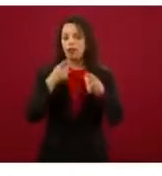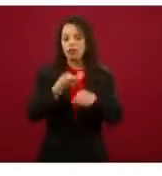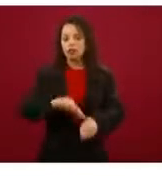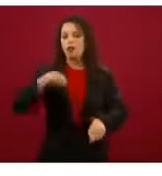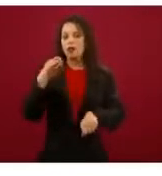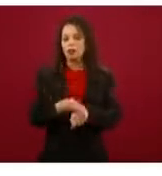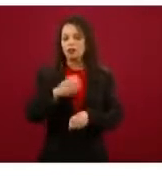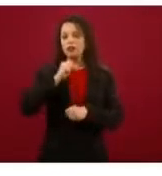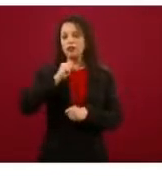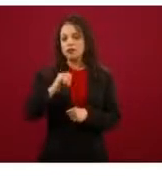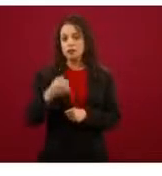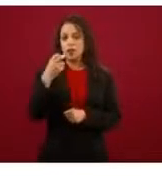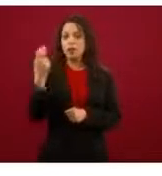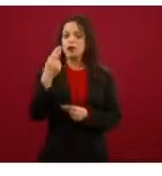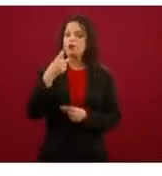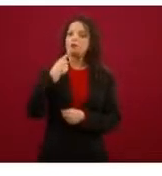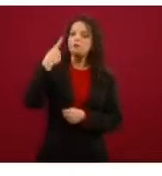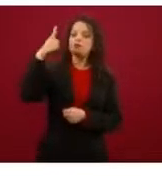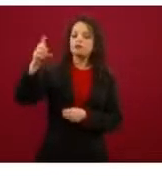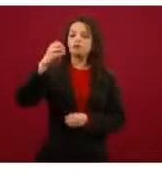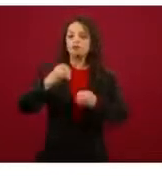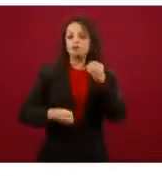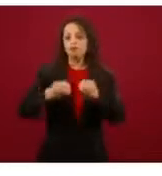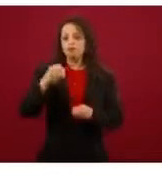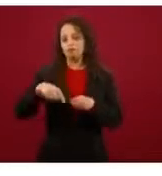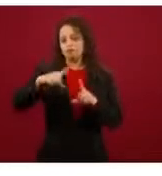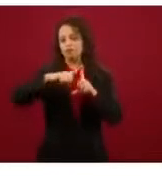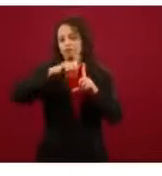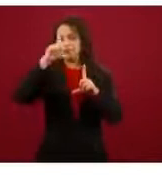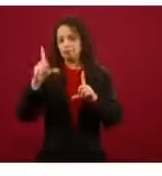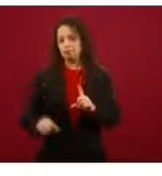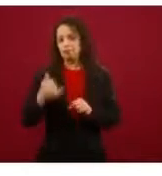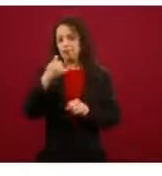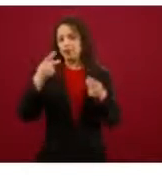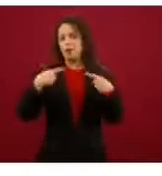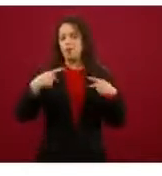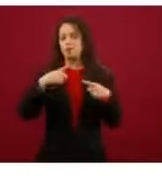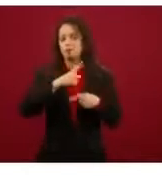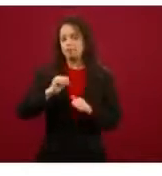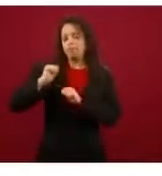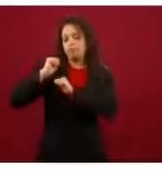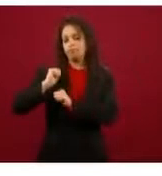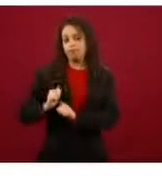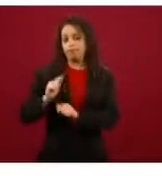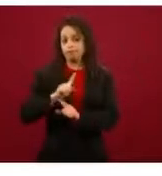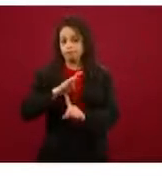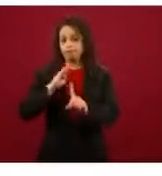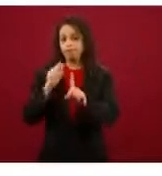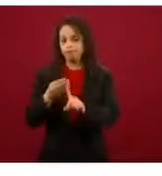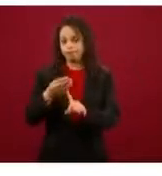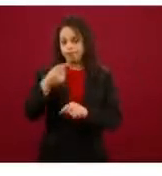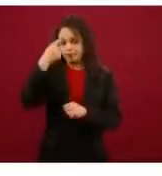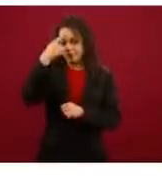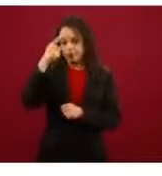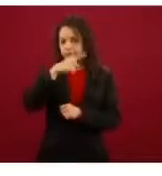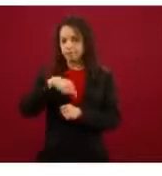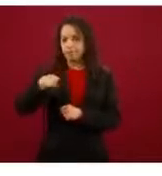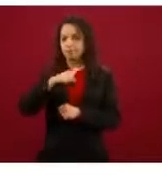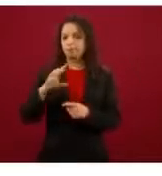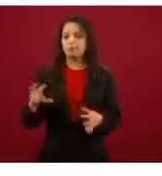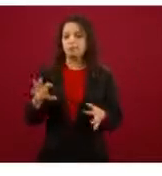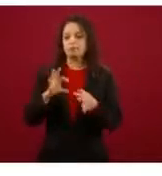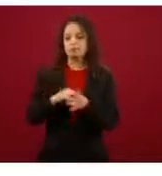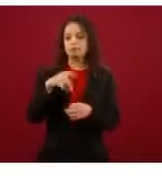denunciar ante la Fiscalía General de la República o ante las autoridades competentes a cualquier persona, con independencia de las filias o las